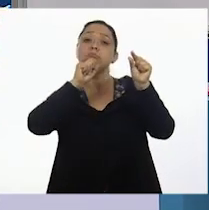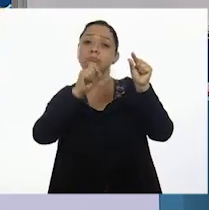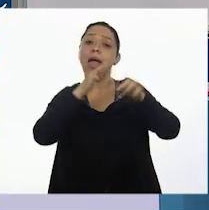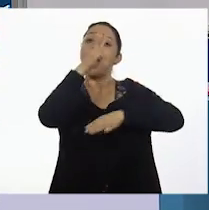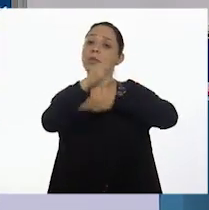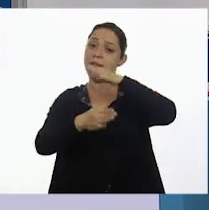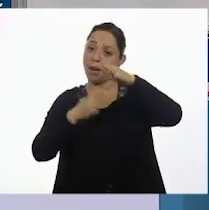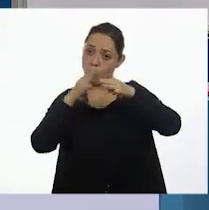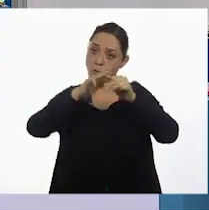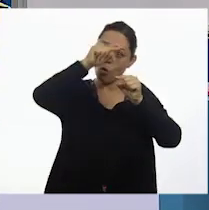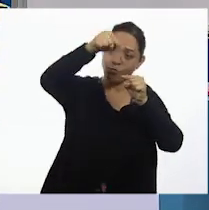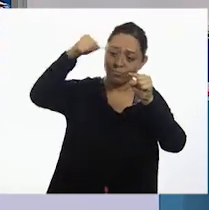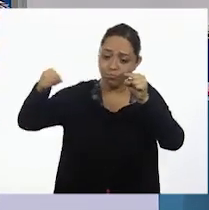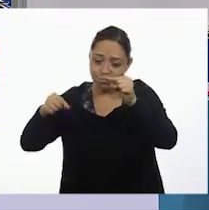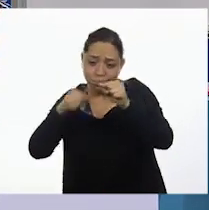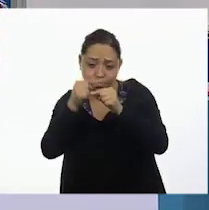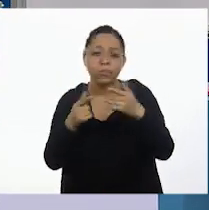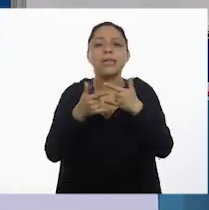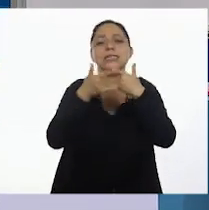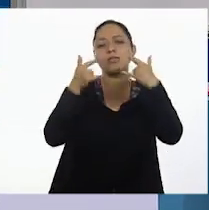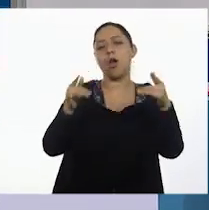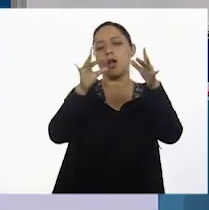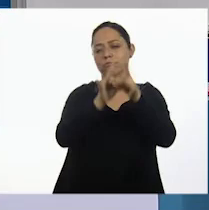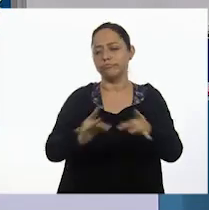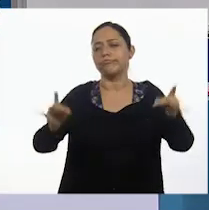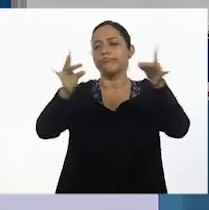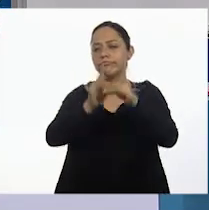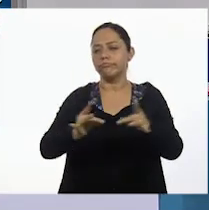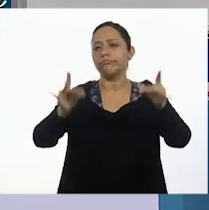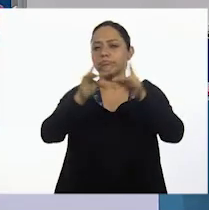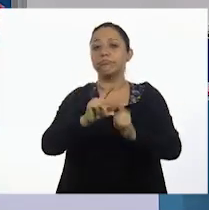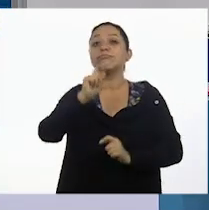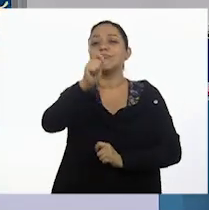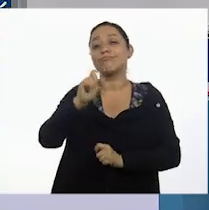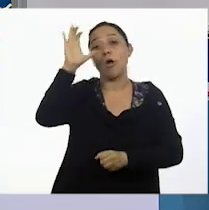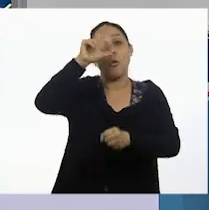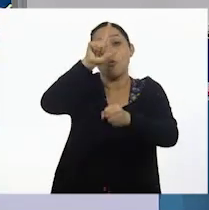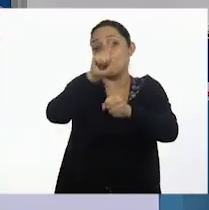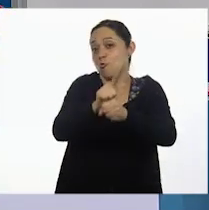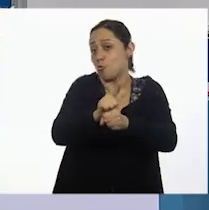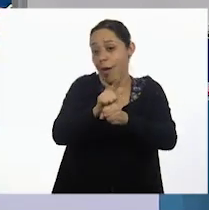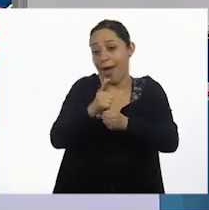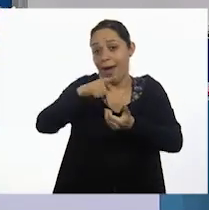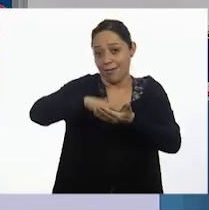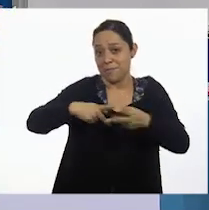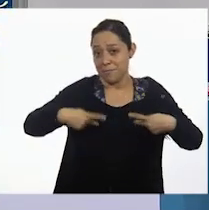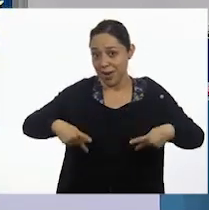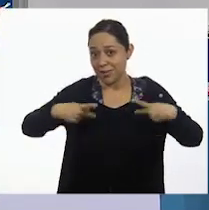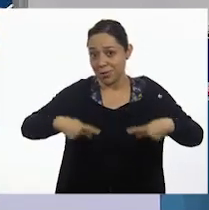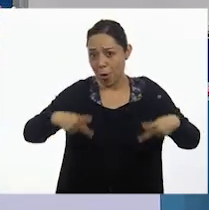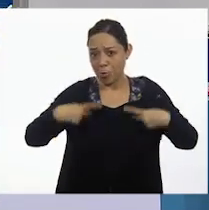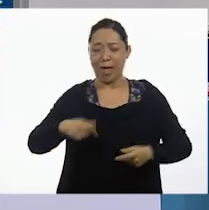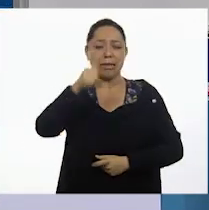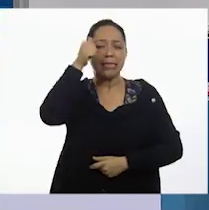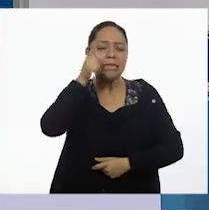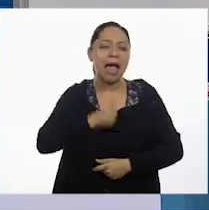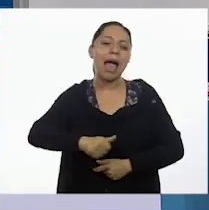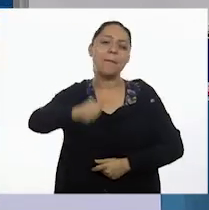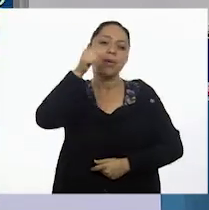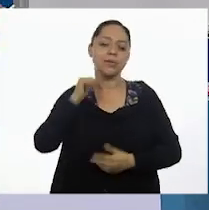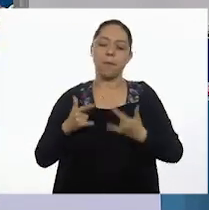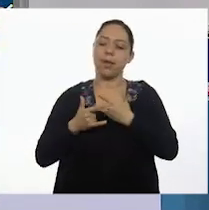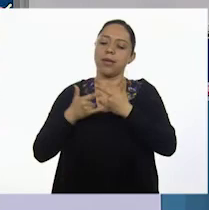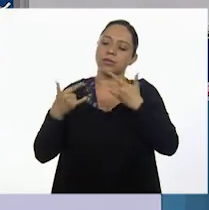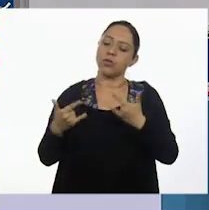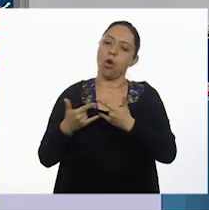diversidad de leyendas. Esto significa que es parte de la cultura de las personas. Desde siempre se han contado historias, aunque